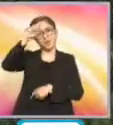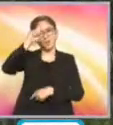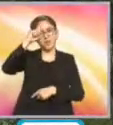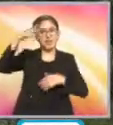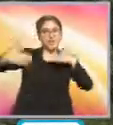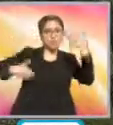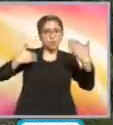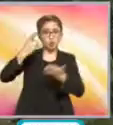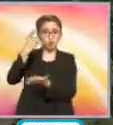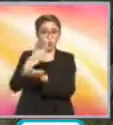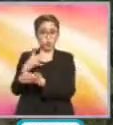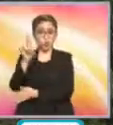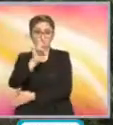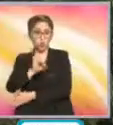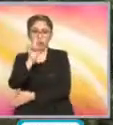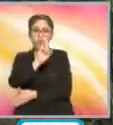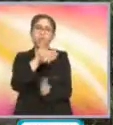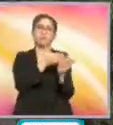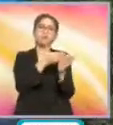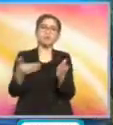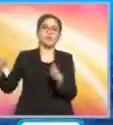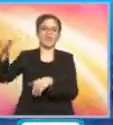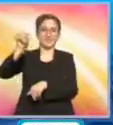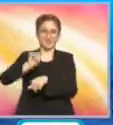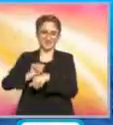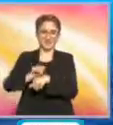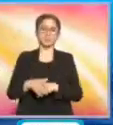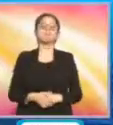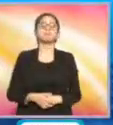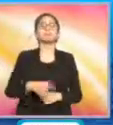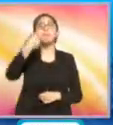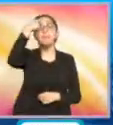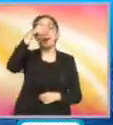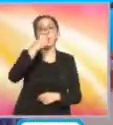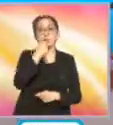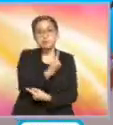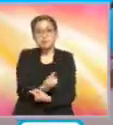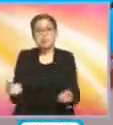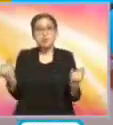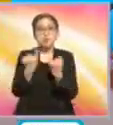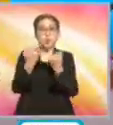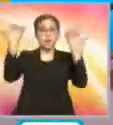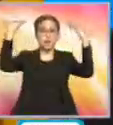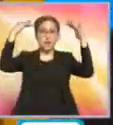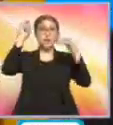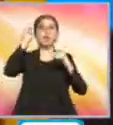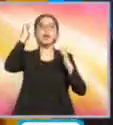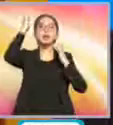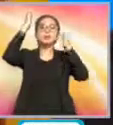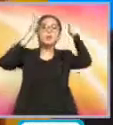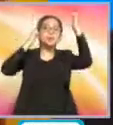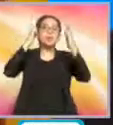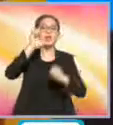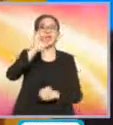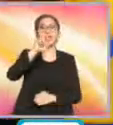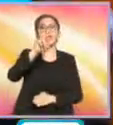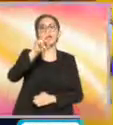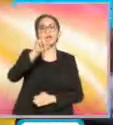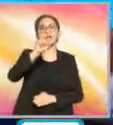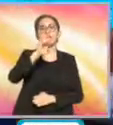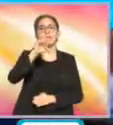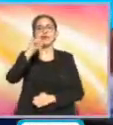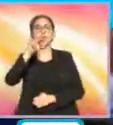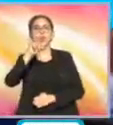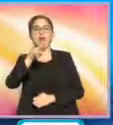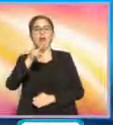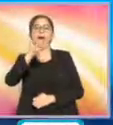no solo el domingo, sino toda la semana. Para chicos y para grandes, la exposición Érase una vez en Juguete, Cuentos